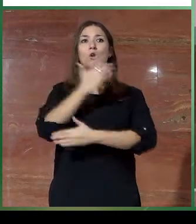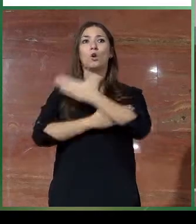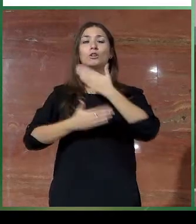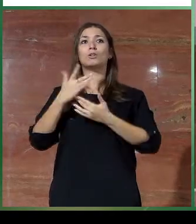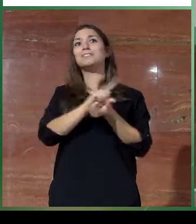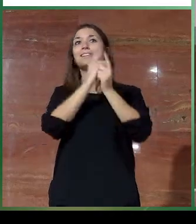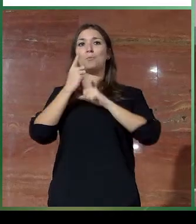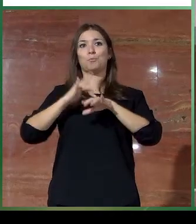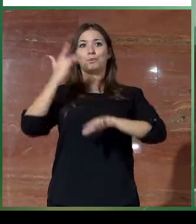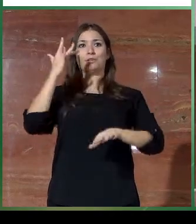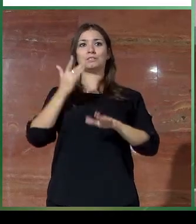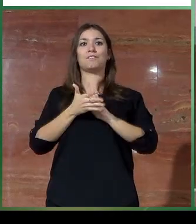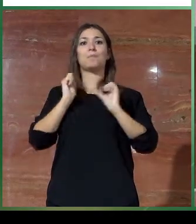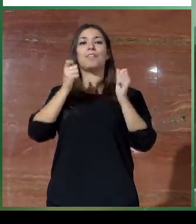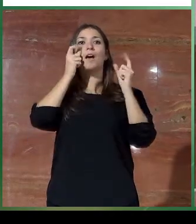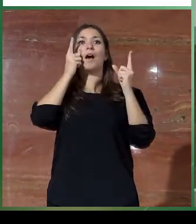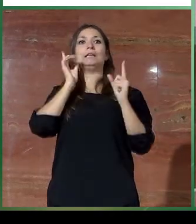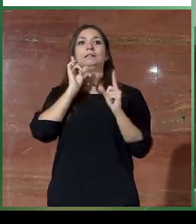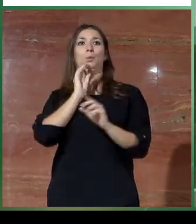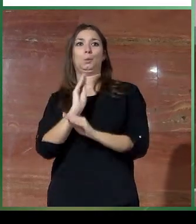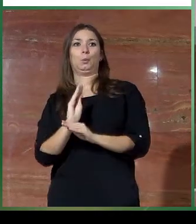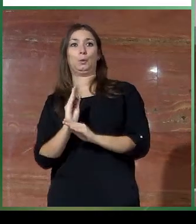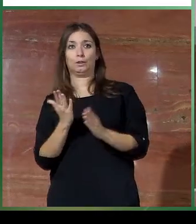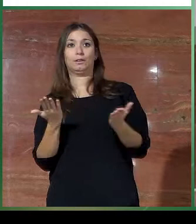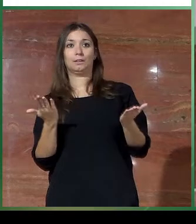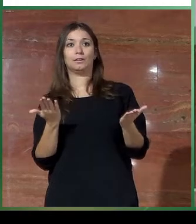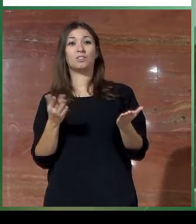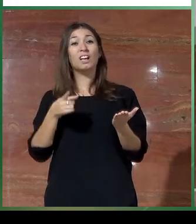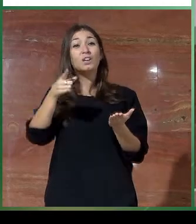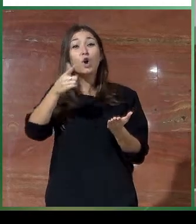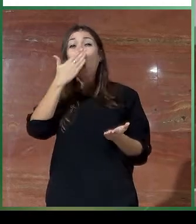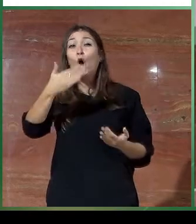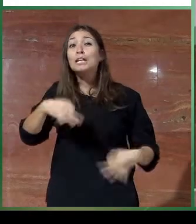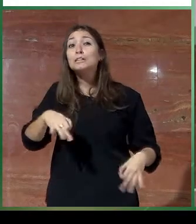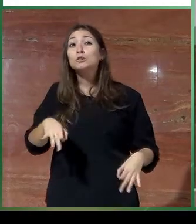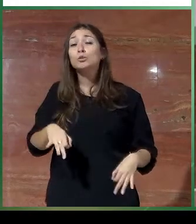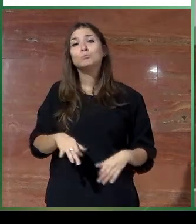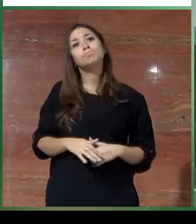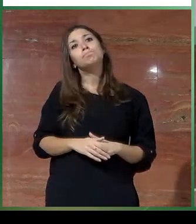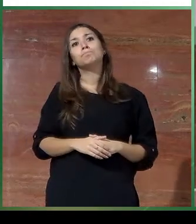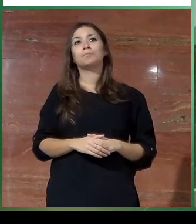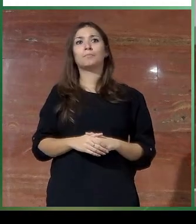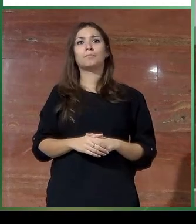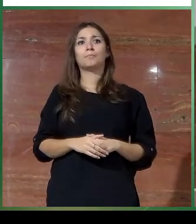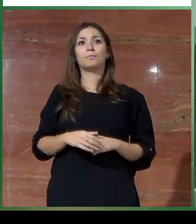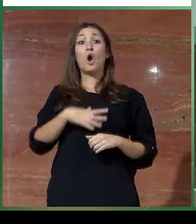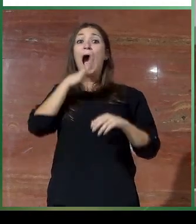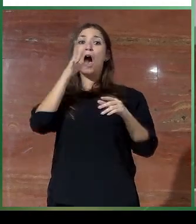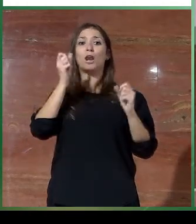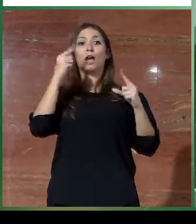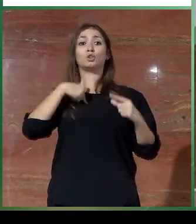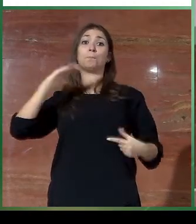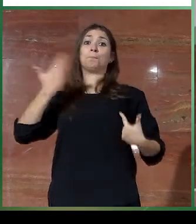sensibles, lo aprecian? ¿Hasta qué punto es honesto empezar a exigir a los demás lo